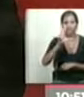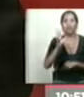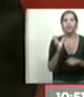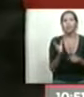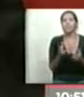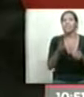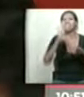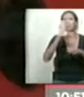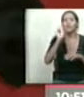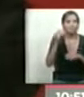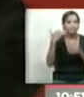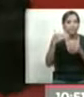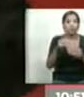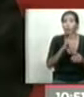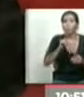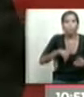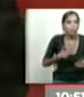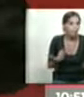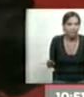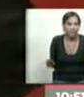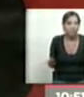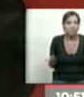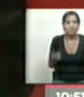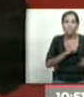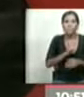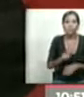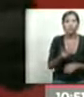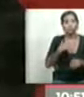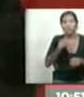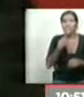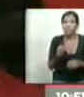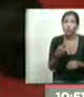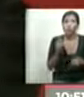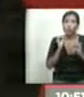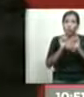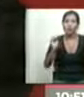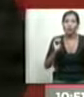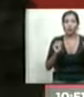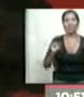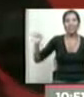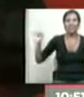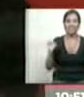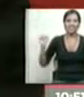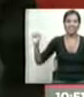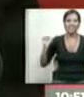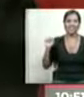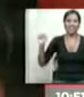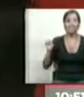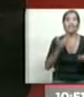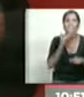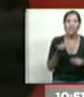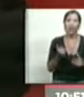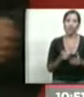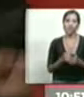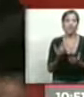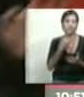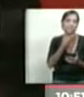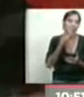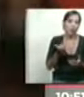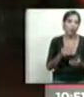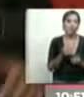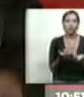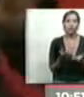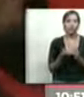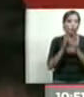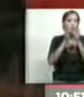no creo que tampoco pueda, y va a ser otra fecha. Yo te digo que convoca una bailoterapia y te sale mejor. Queda más chévere. Entrega unos chupichupi,